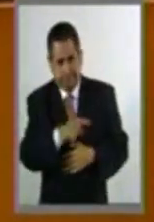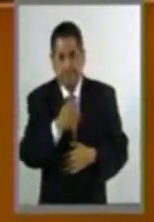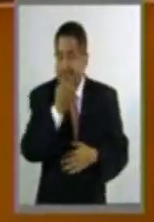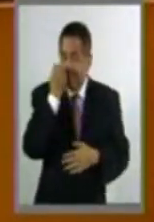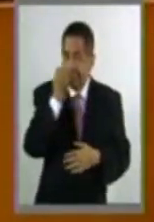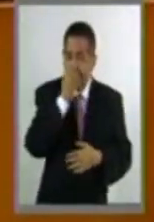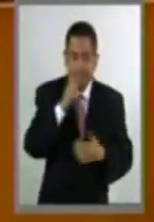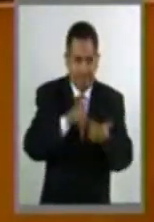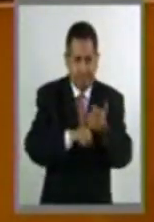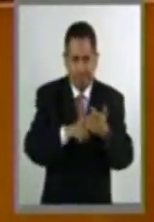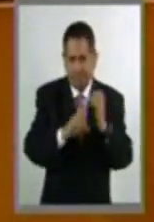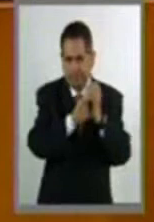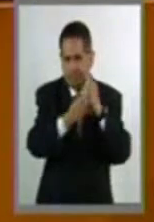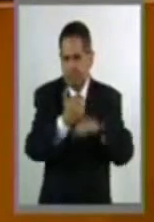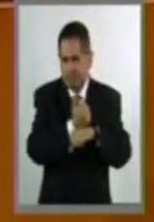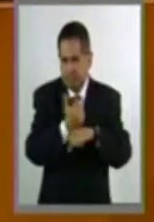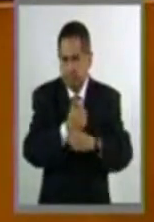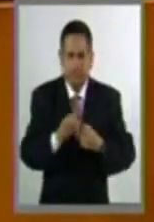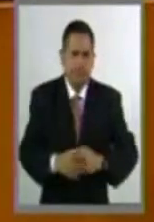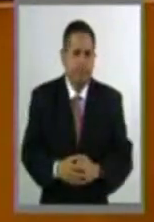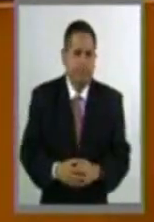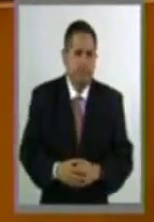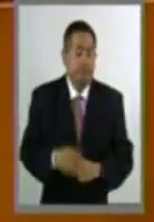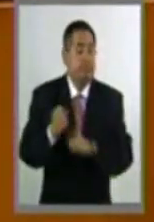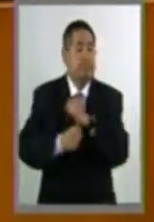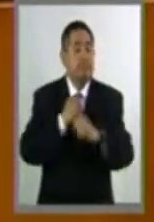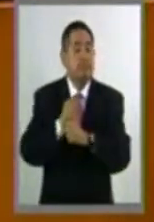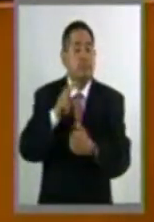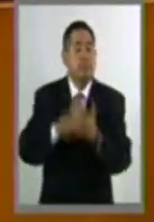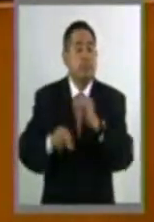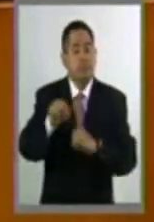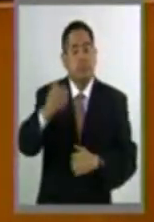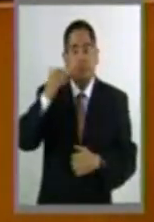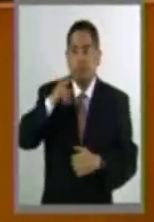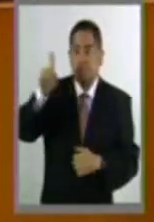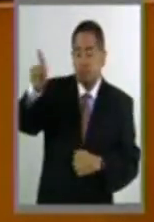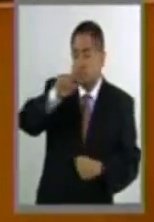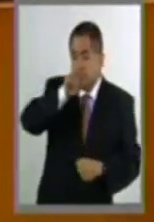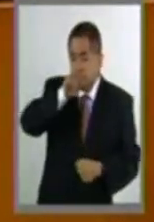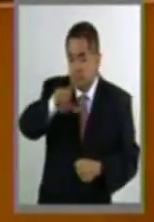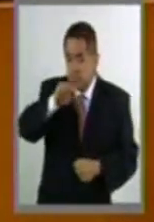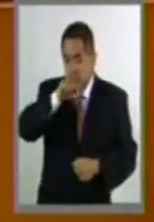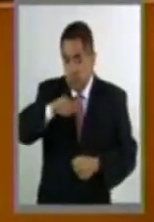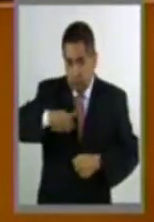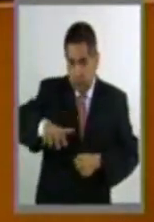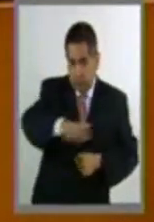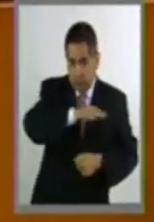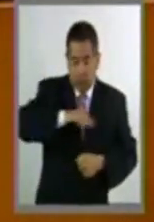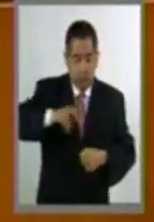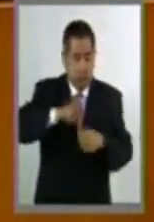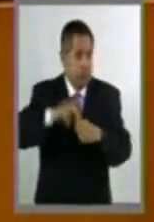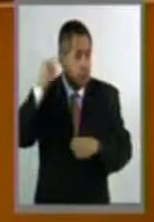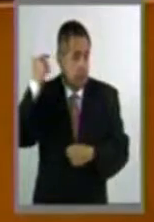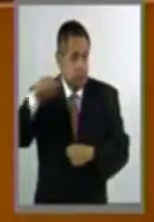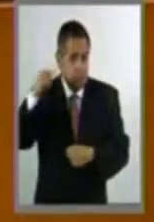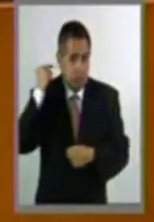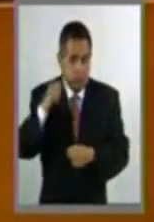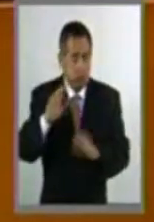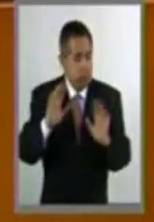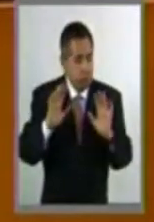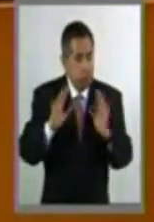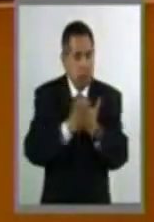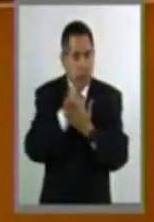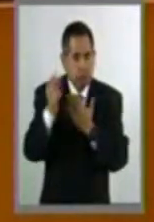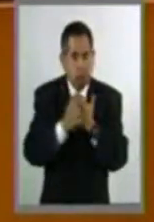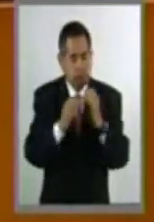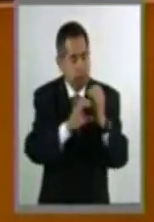escolar. En el año 2016, el gobierno del estado de Jalisco inició en la zona metropolitana de Guadalajara un proyecto de